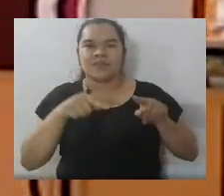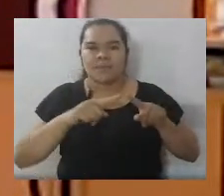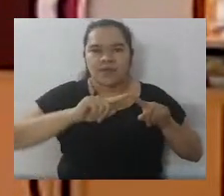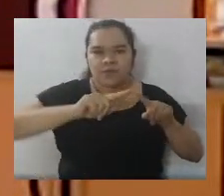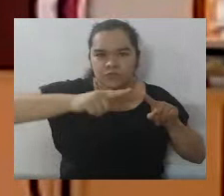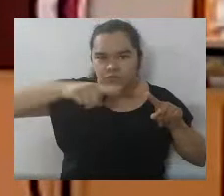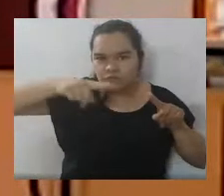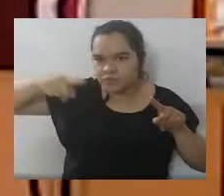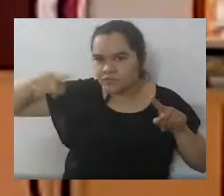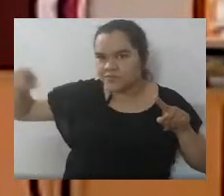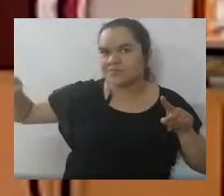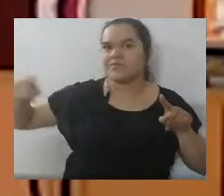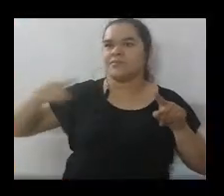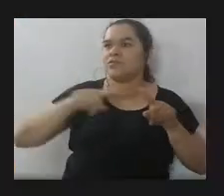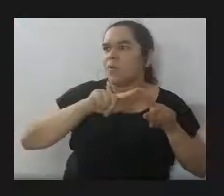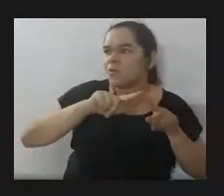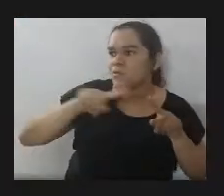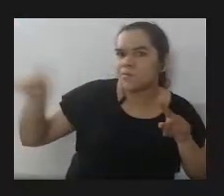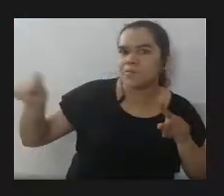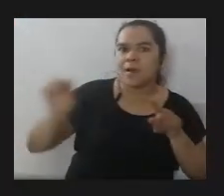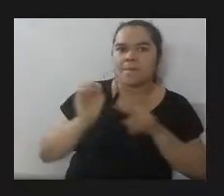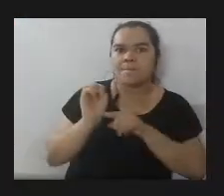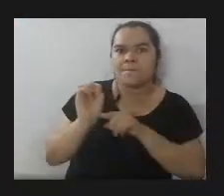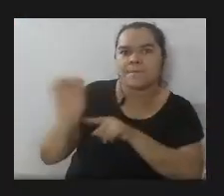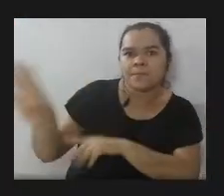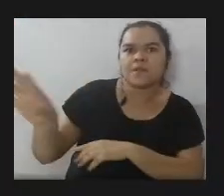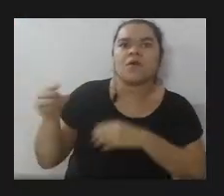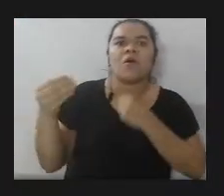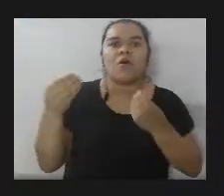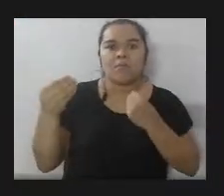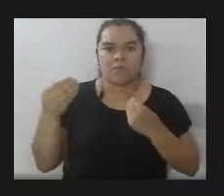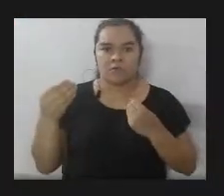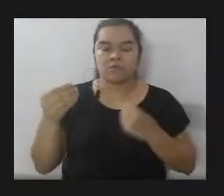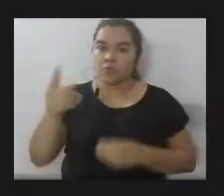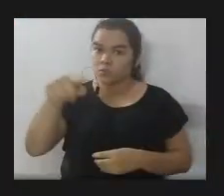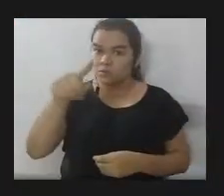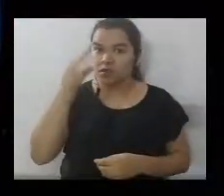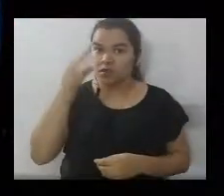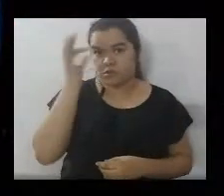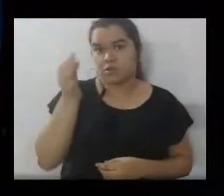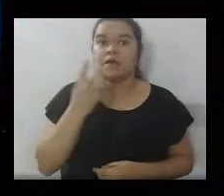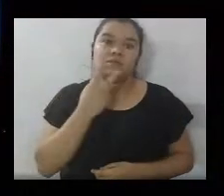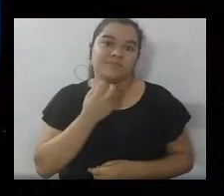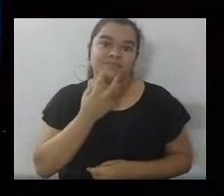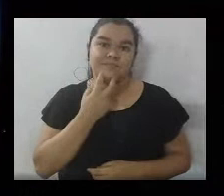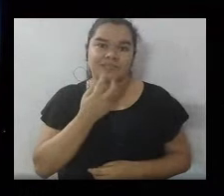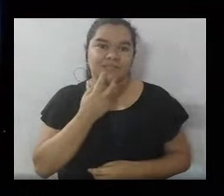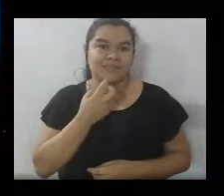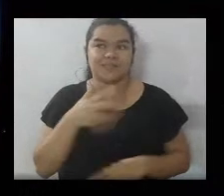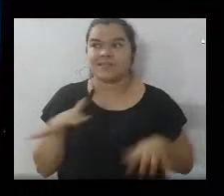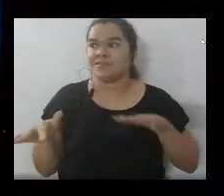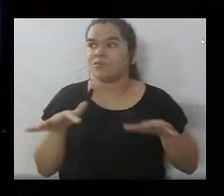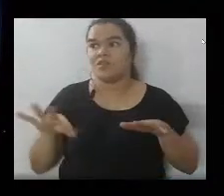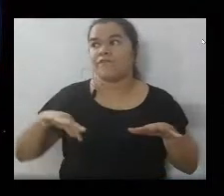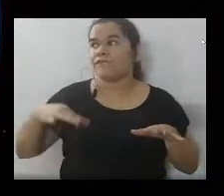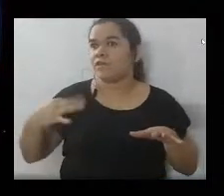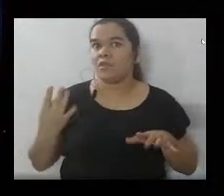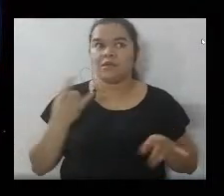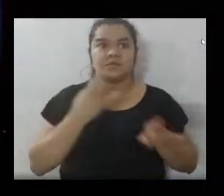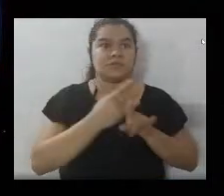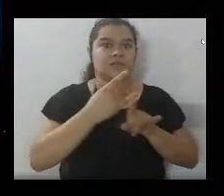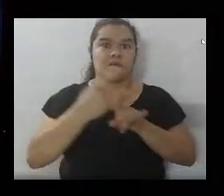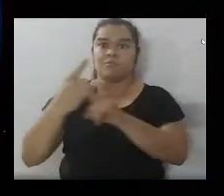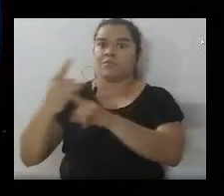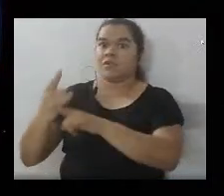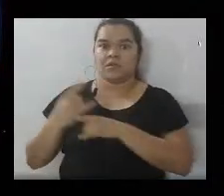su distribución. Ustedes saben, digamos, que la energía eléctrica está presente permanentemente en todo nuestro ámbito, pero